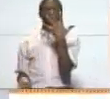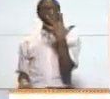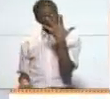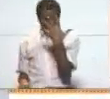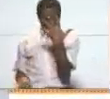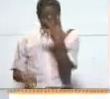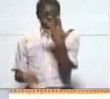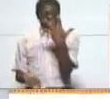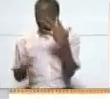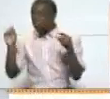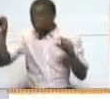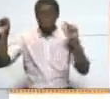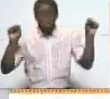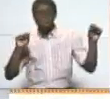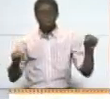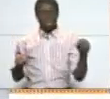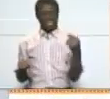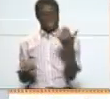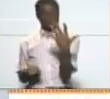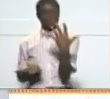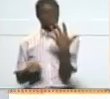Cinco puntos cardinales.